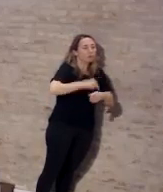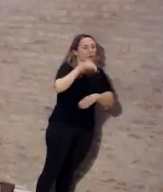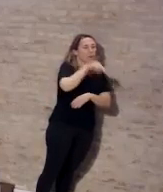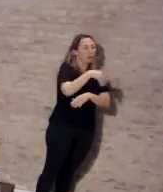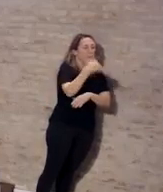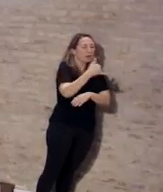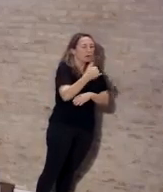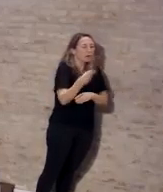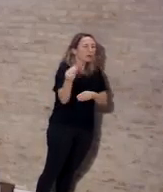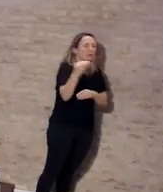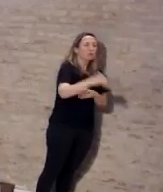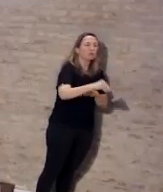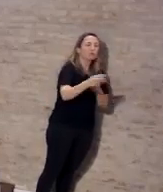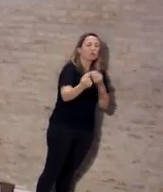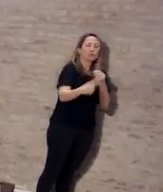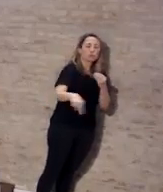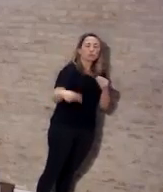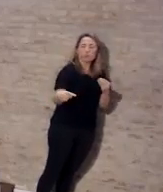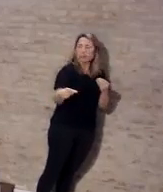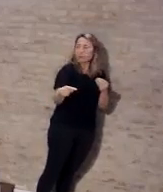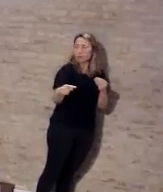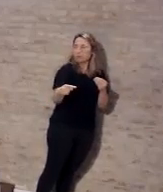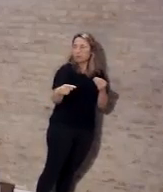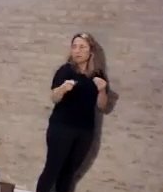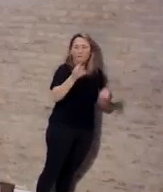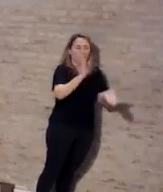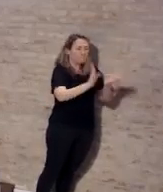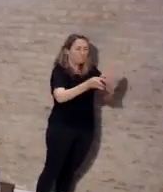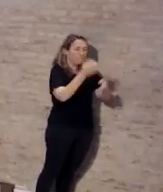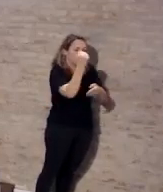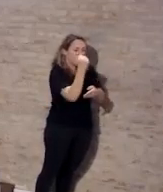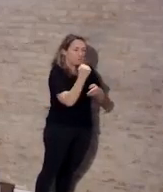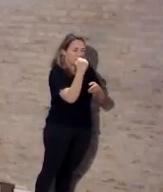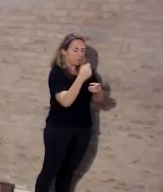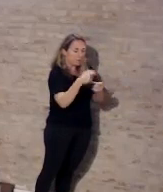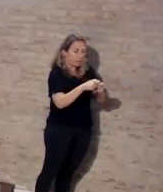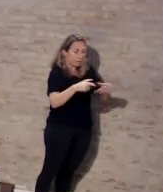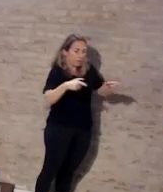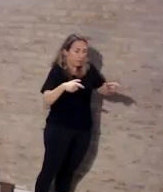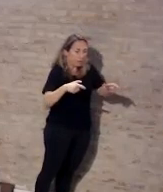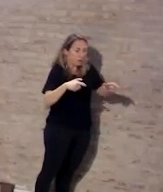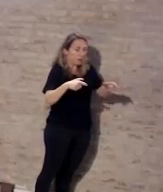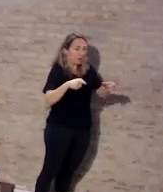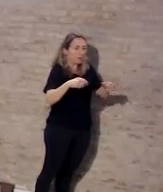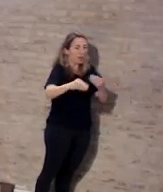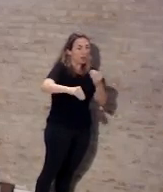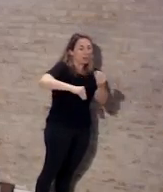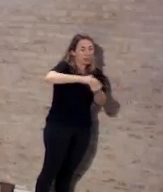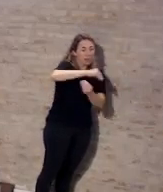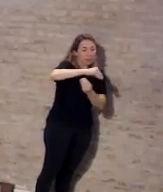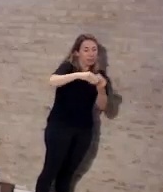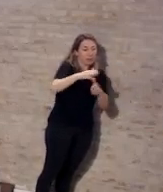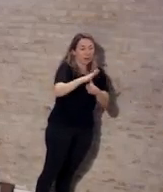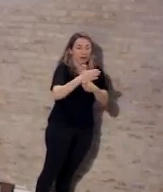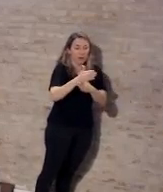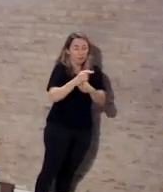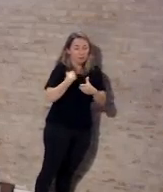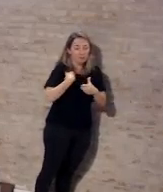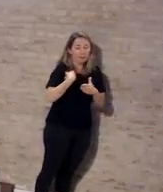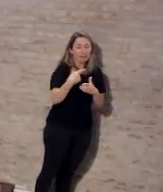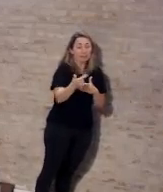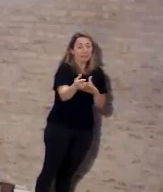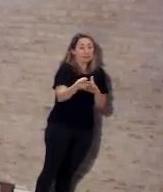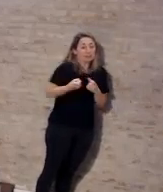violencia económica eh una situación que es cuando eh dependemos de la familia o de la